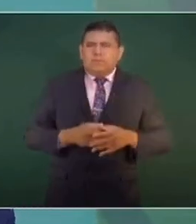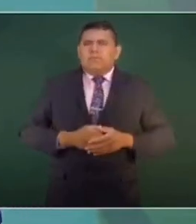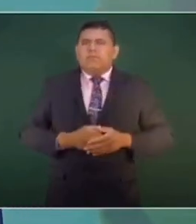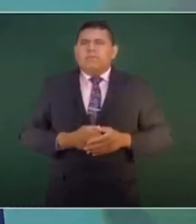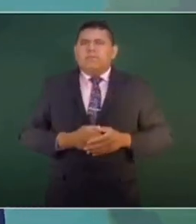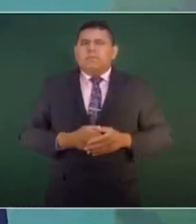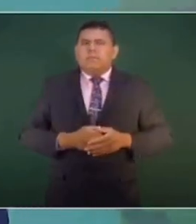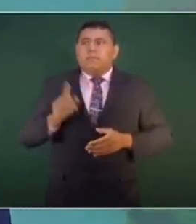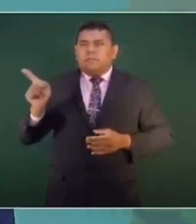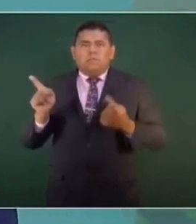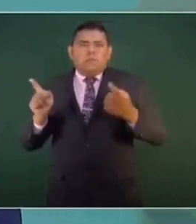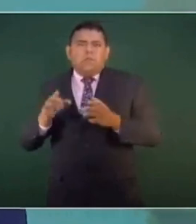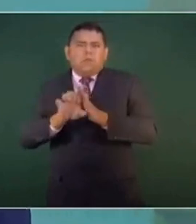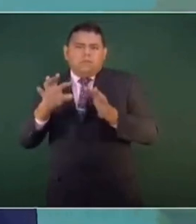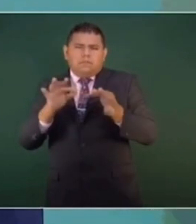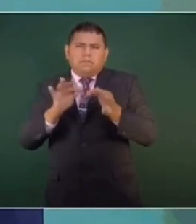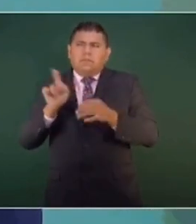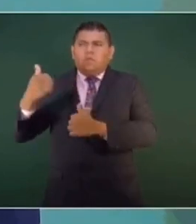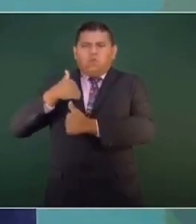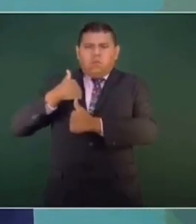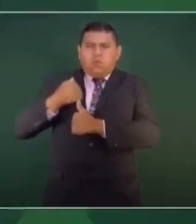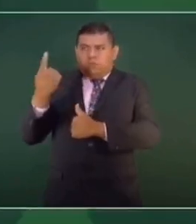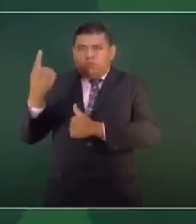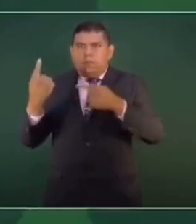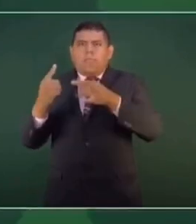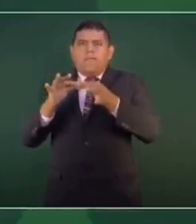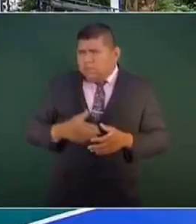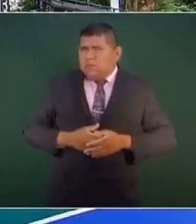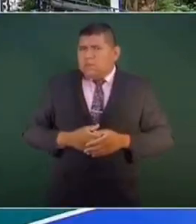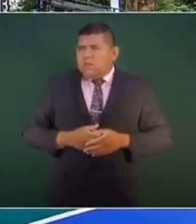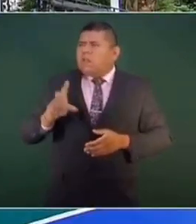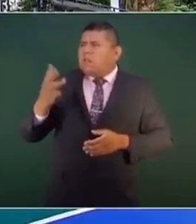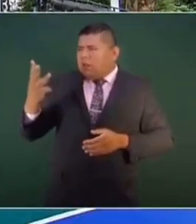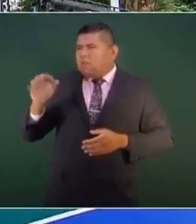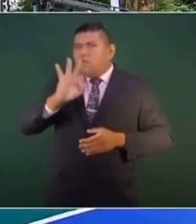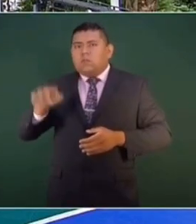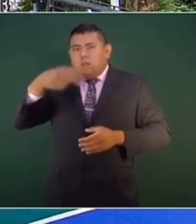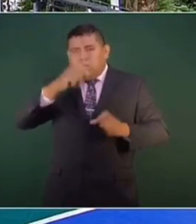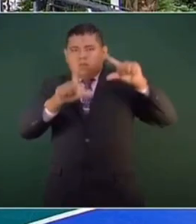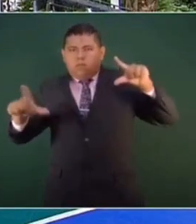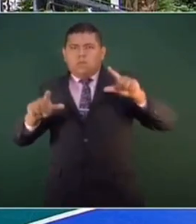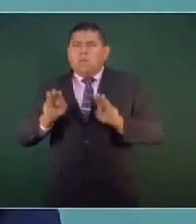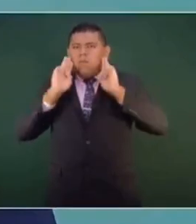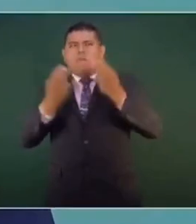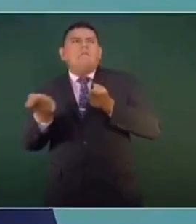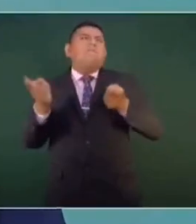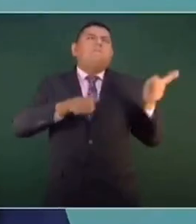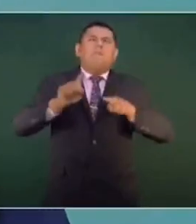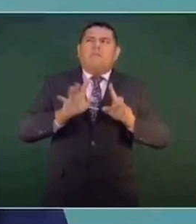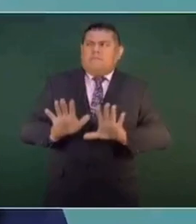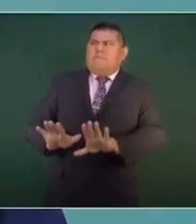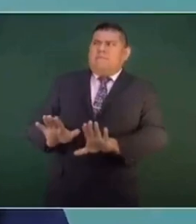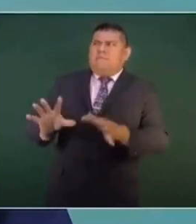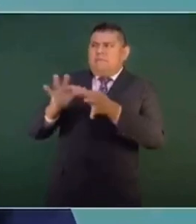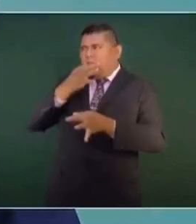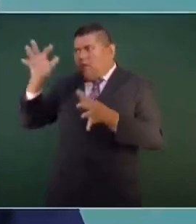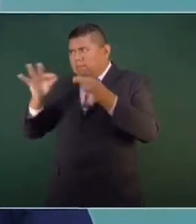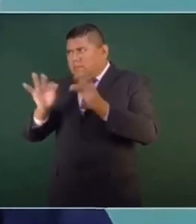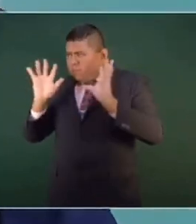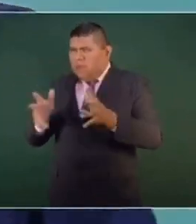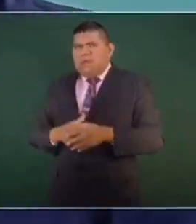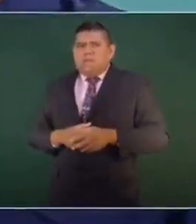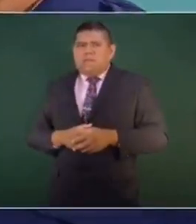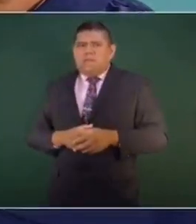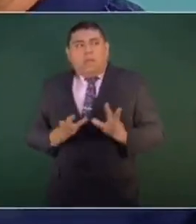dijo un militar del Pentágono, 33% del territorio. Ya se les aclaró. Es